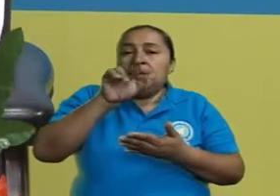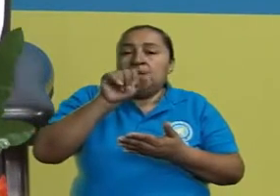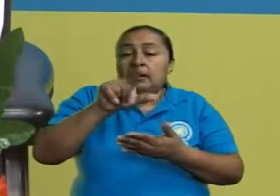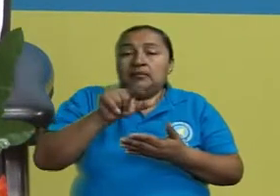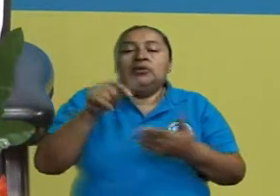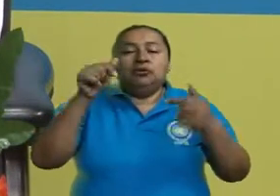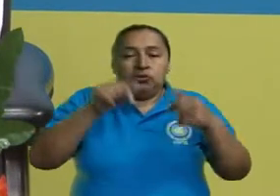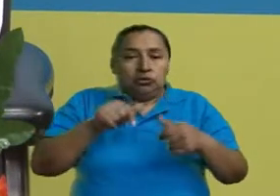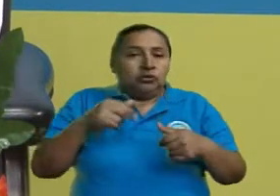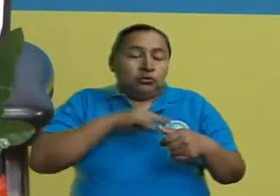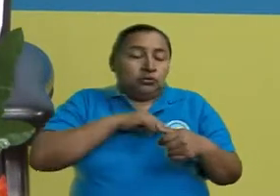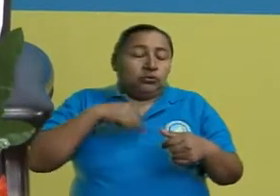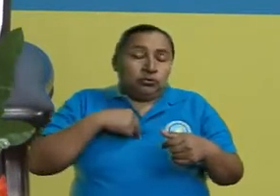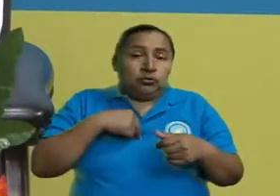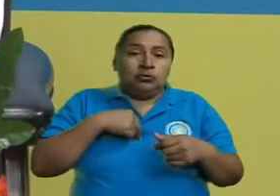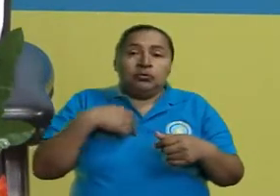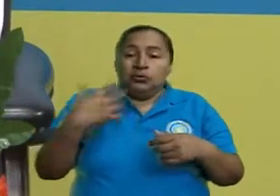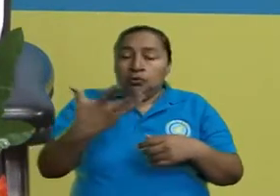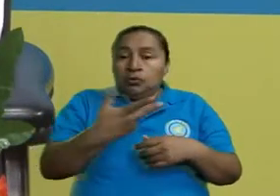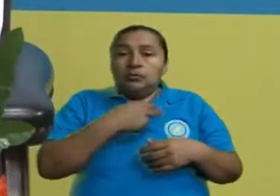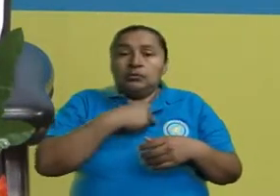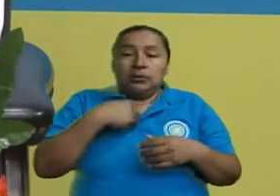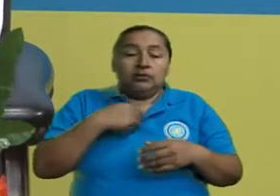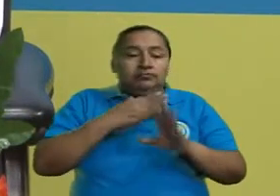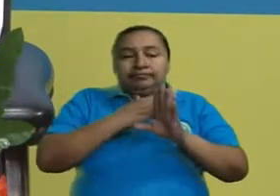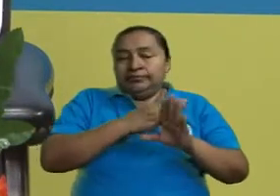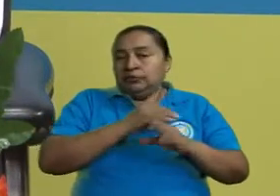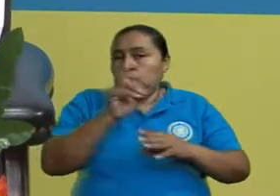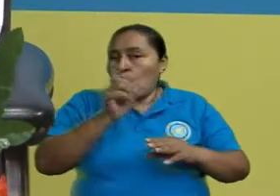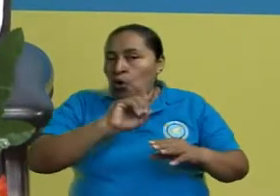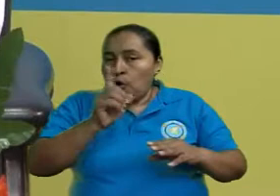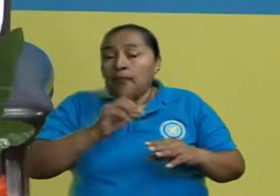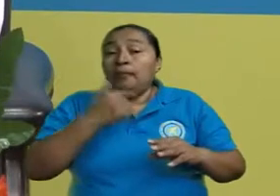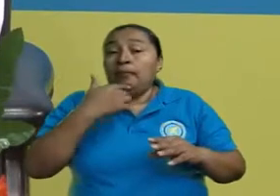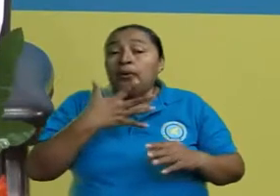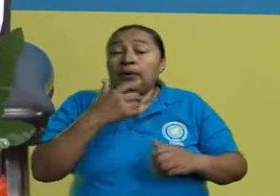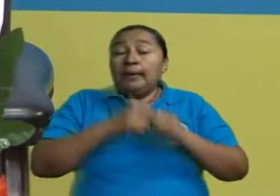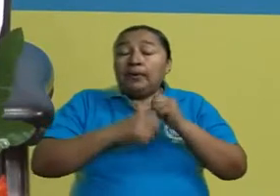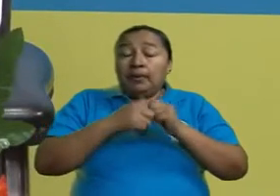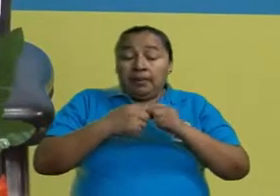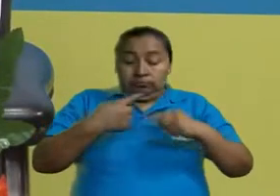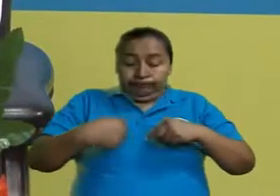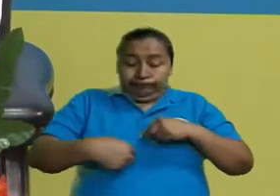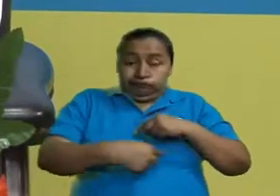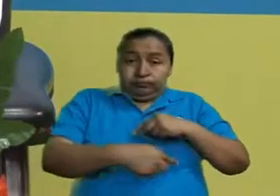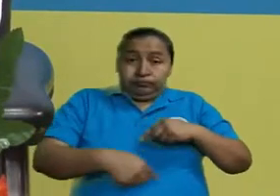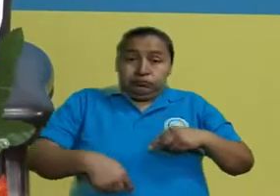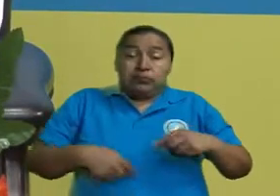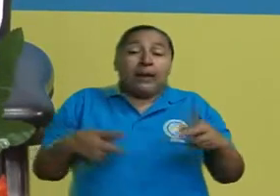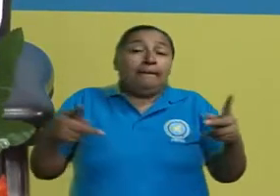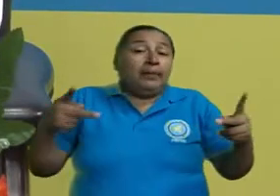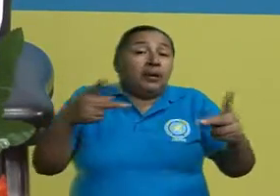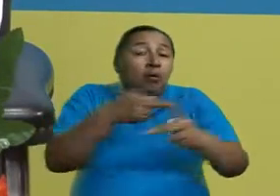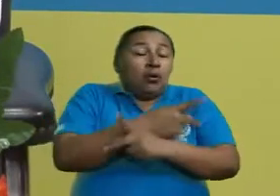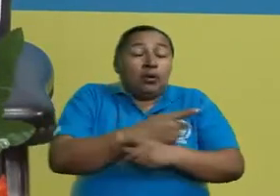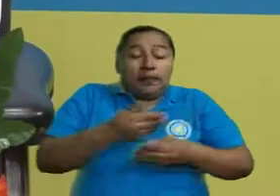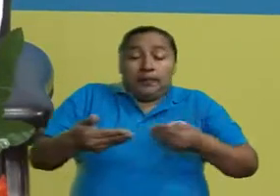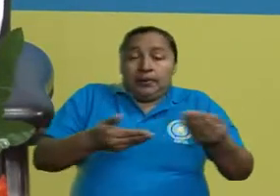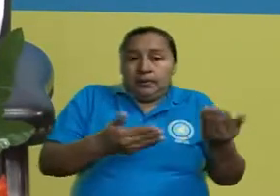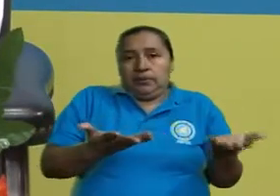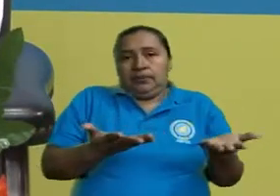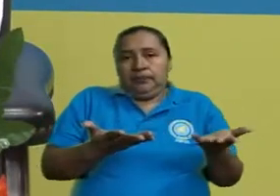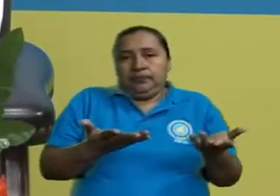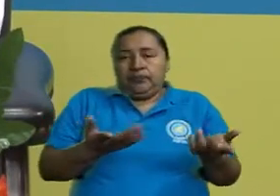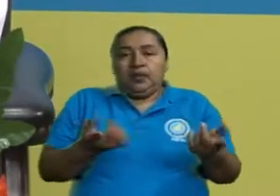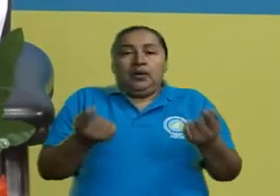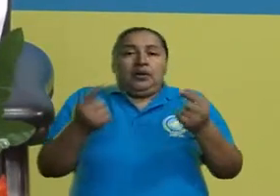nosotros todo eso evitamos de que lo hagan porque pueden producir trastornos intestinales y complicar al bebé.